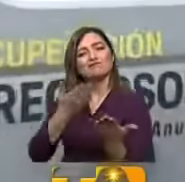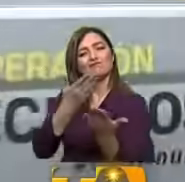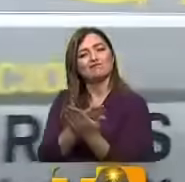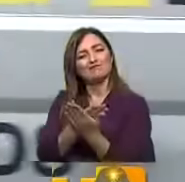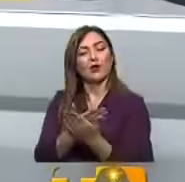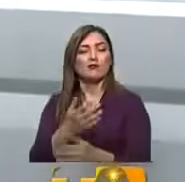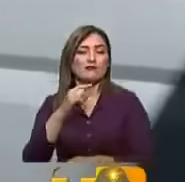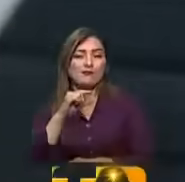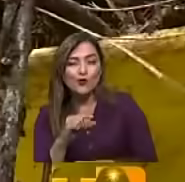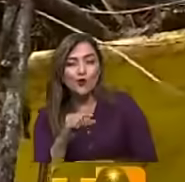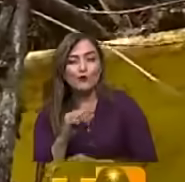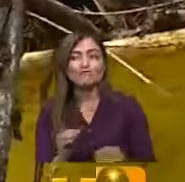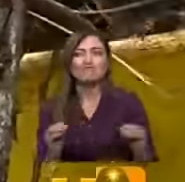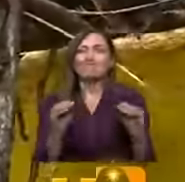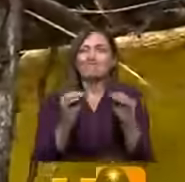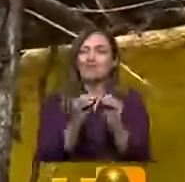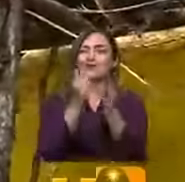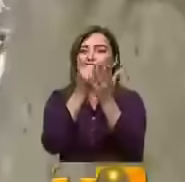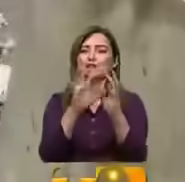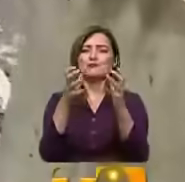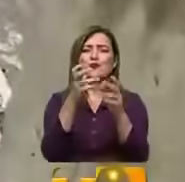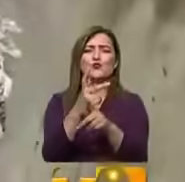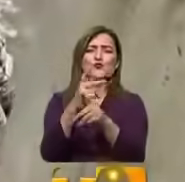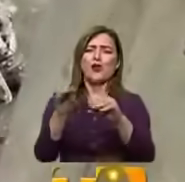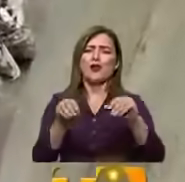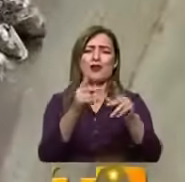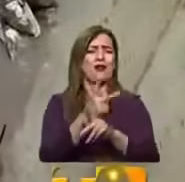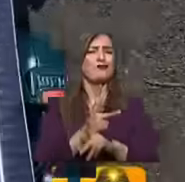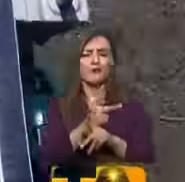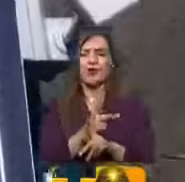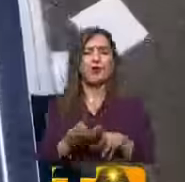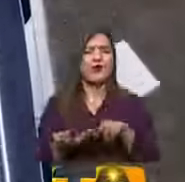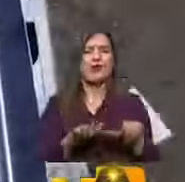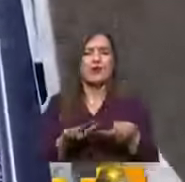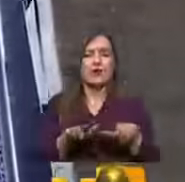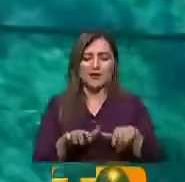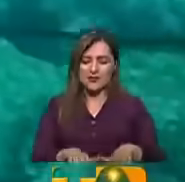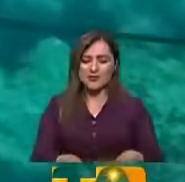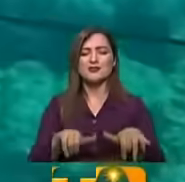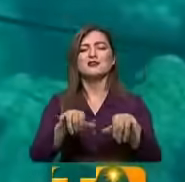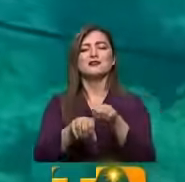con muy poco o con mucho están ayudando a nuestra tierra a ser un lugar más sostenible.